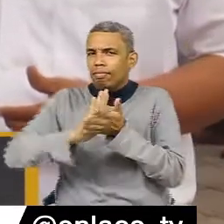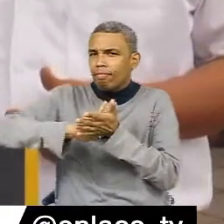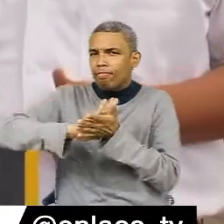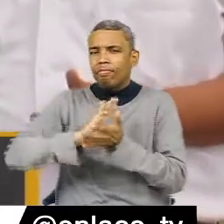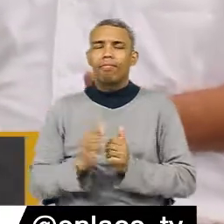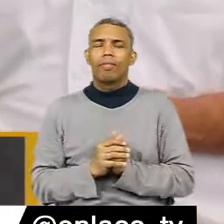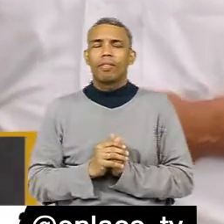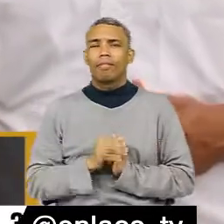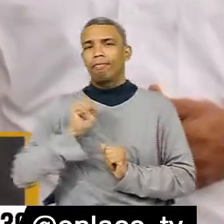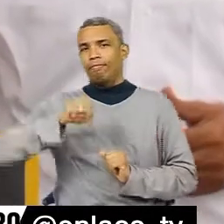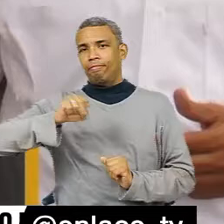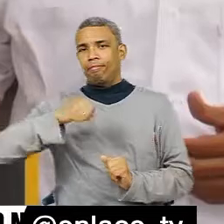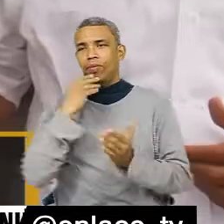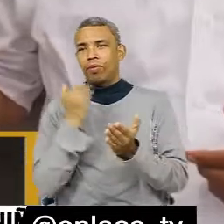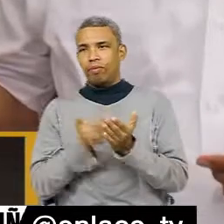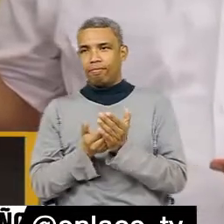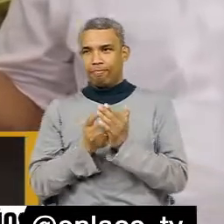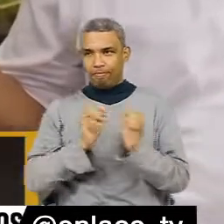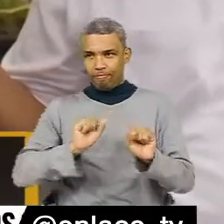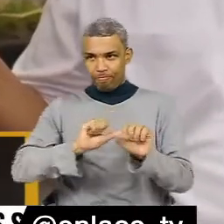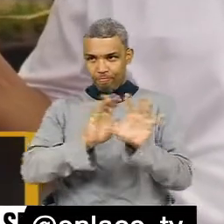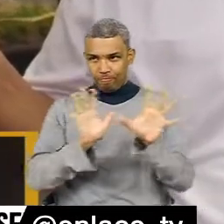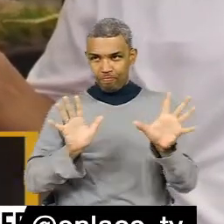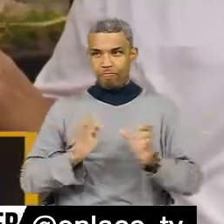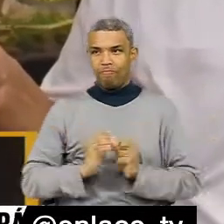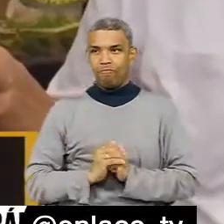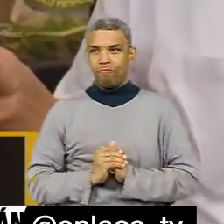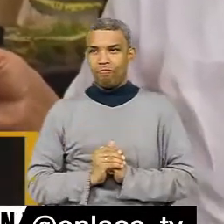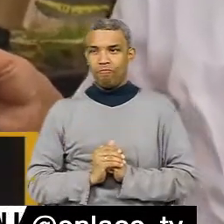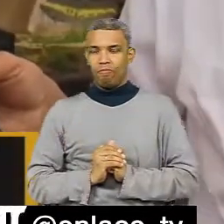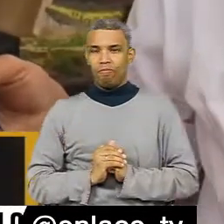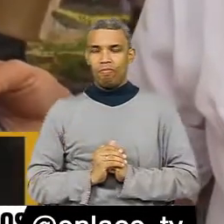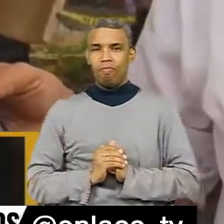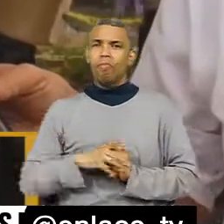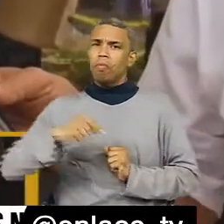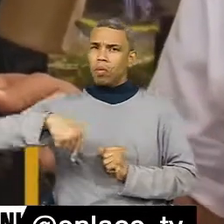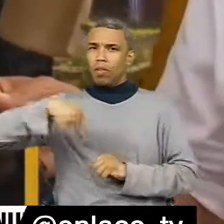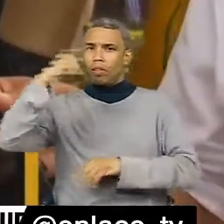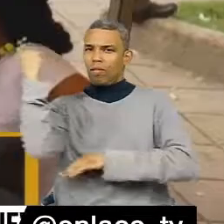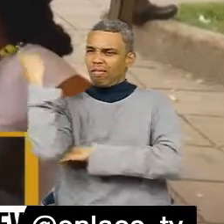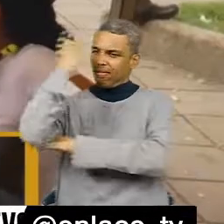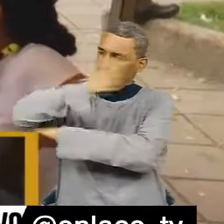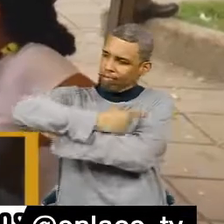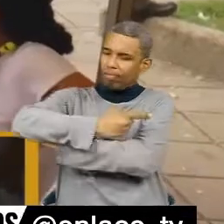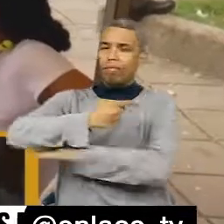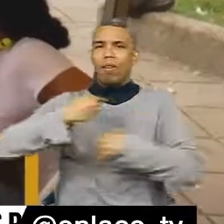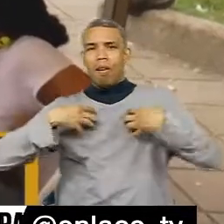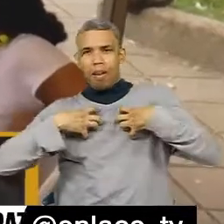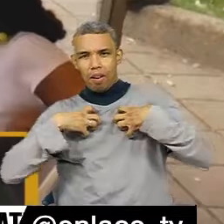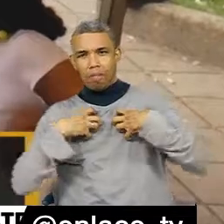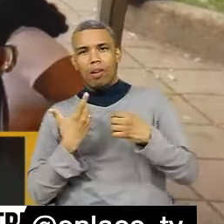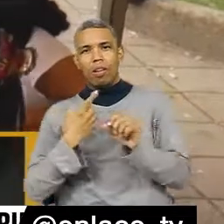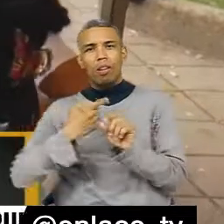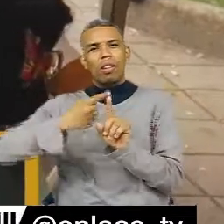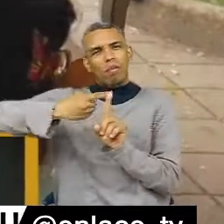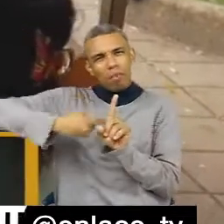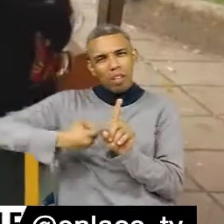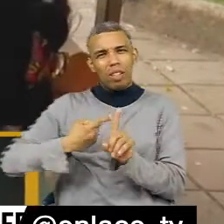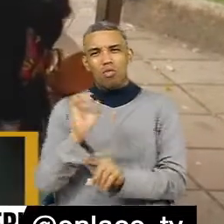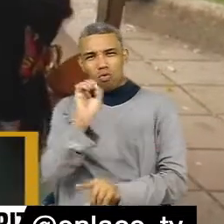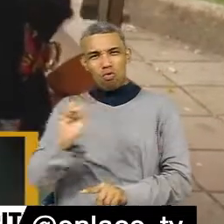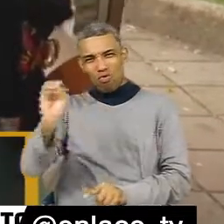días. Muy bien, gracias a Dios, esta jornada, pues el Día Mundial de los Animales, hoy 4 de octubre, se realiza pues en honor a